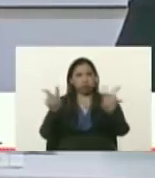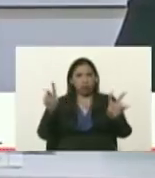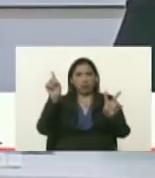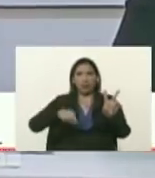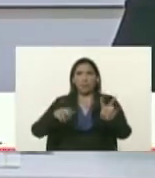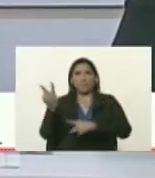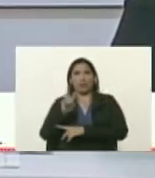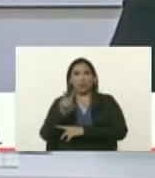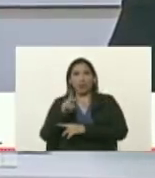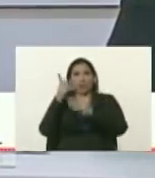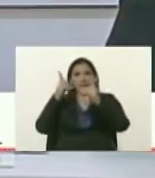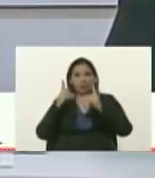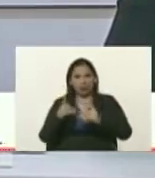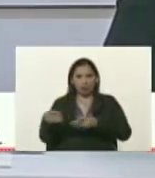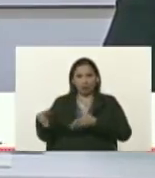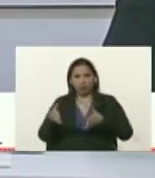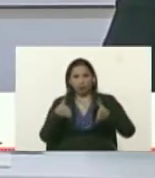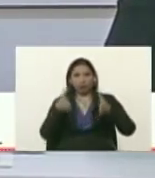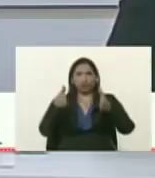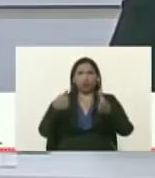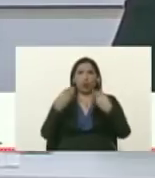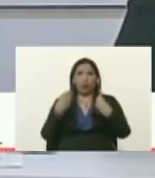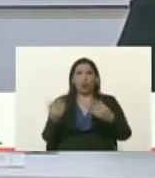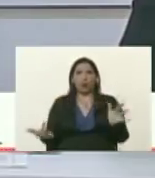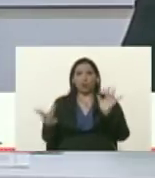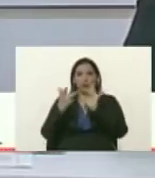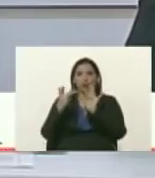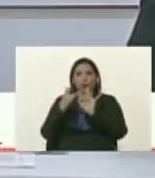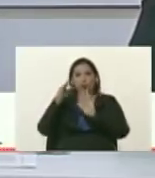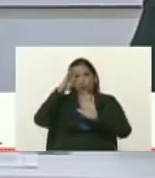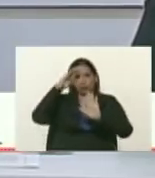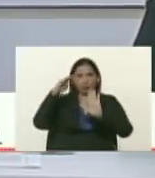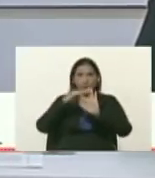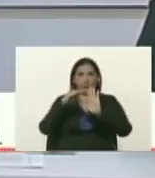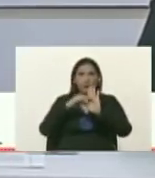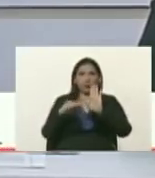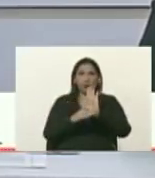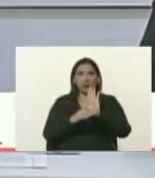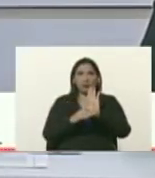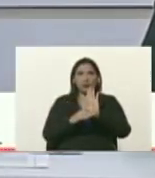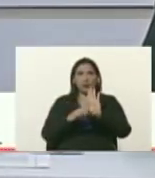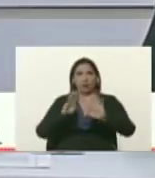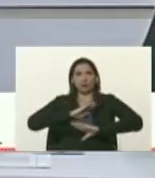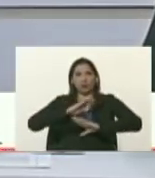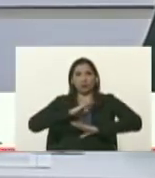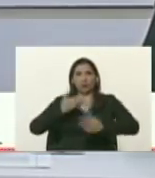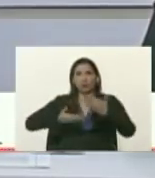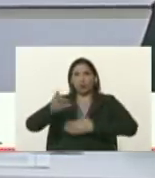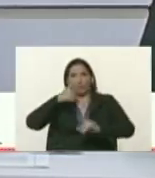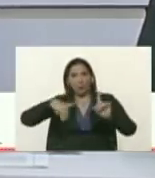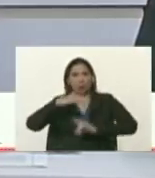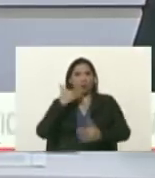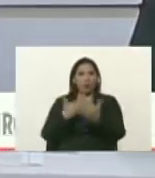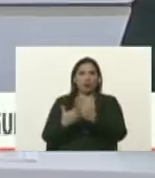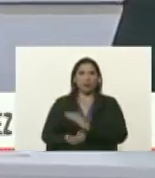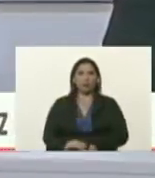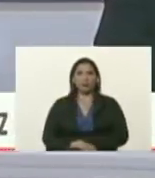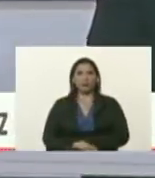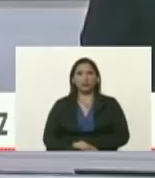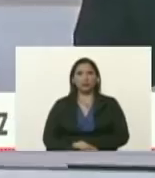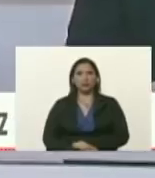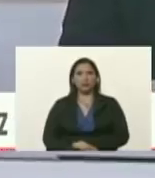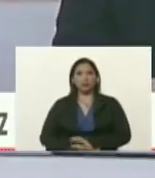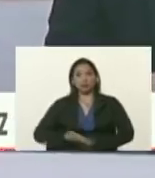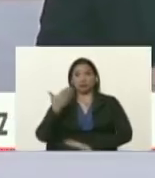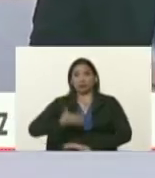seguirá decidiendo su destino como corresponde en el marco de la autodeterminación de los pueblos. Muchísimas gracias.